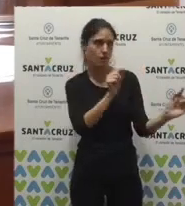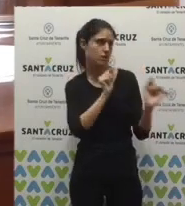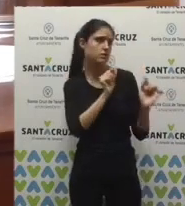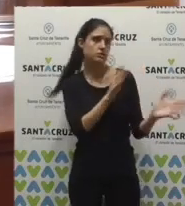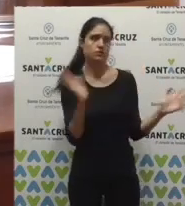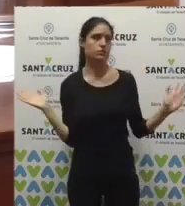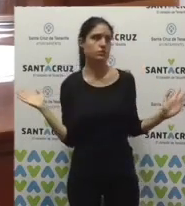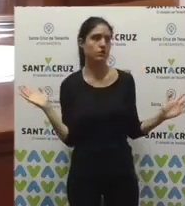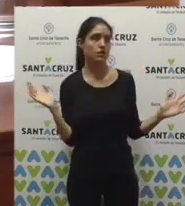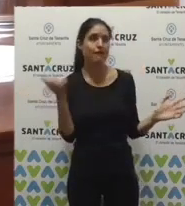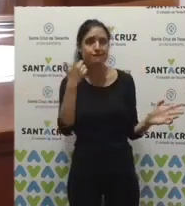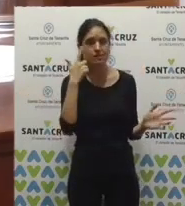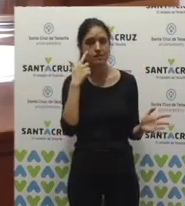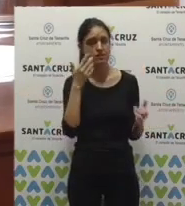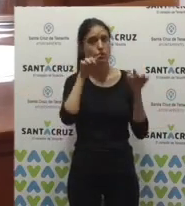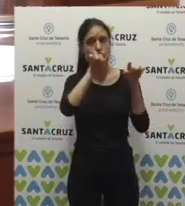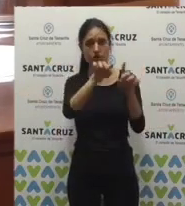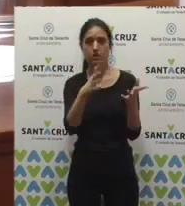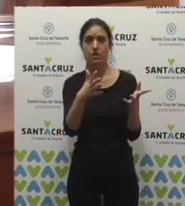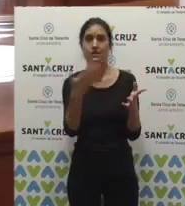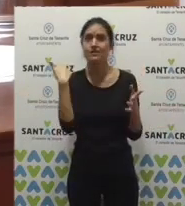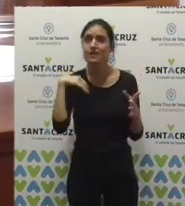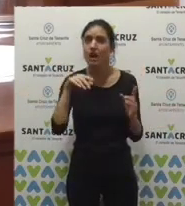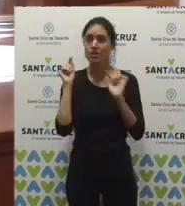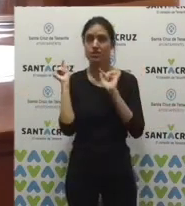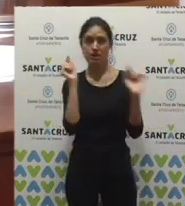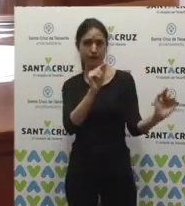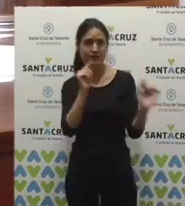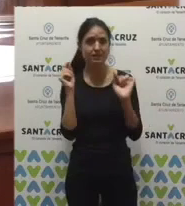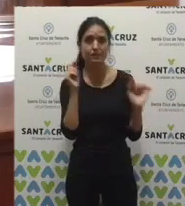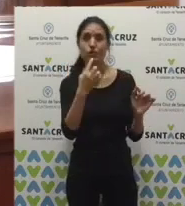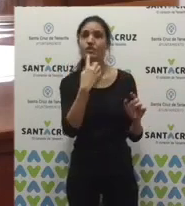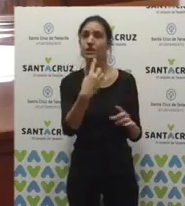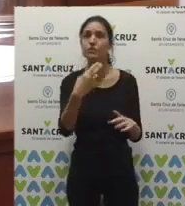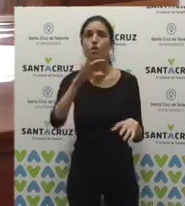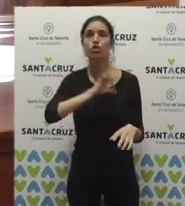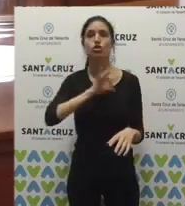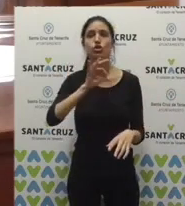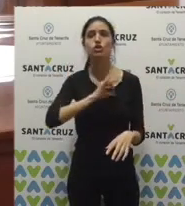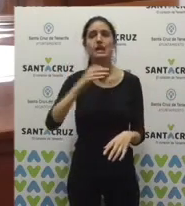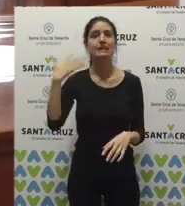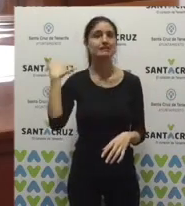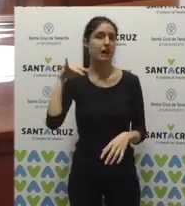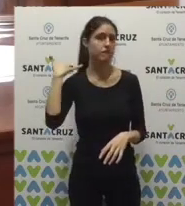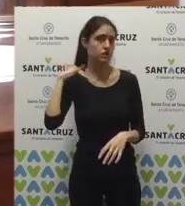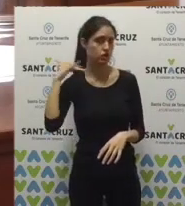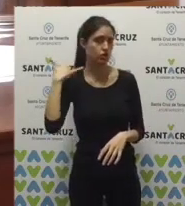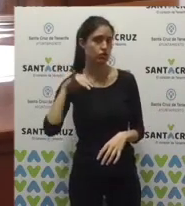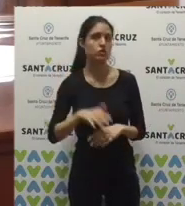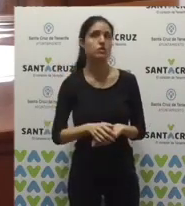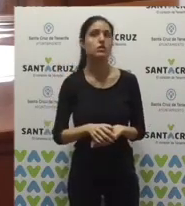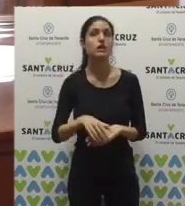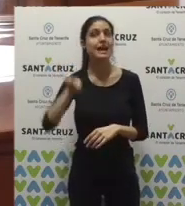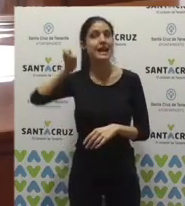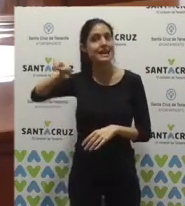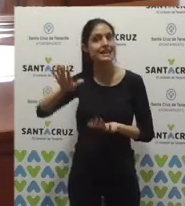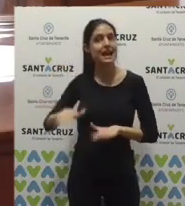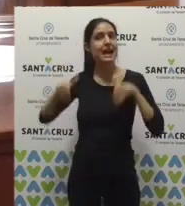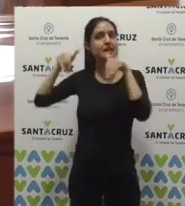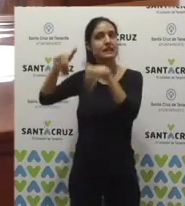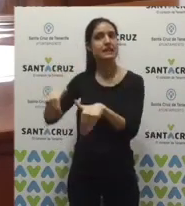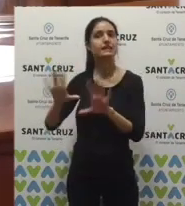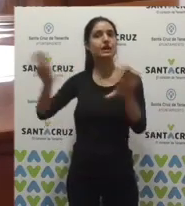fíjese usted que incluso cuando luego de batido se aludió a que doña cristina tavío ascanio que fue la candidata del partido popular